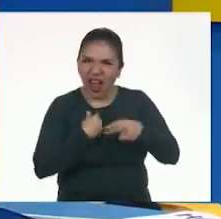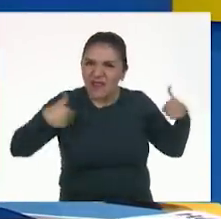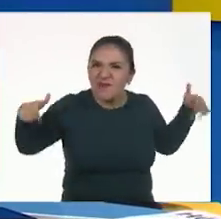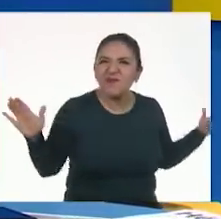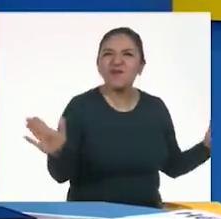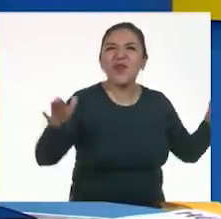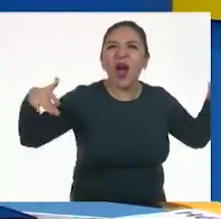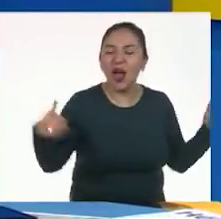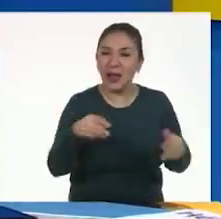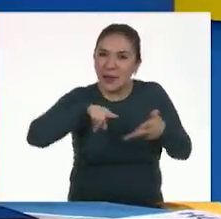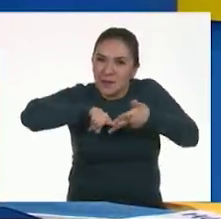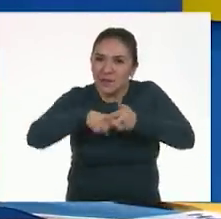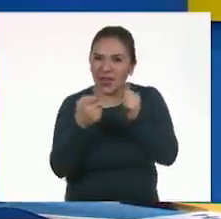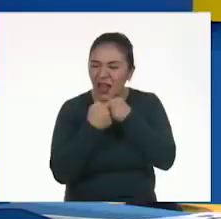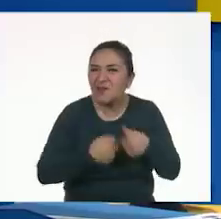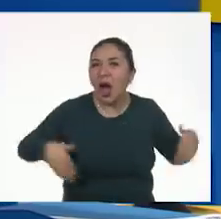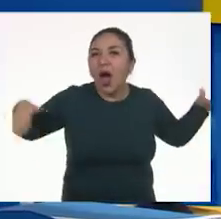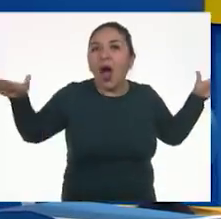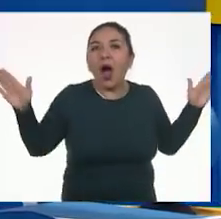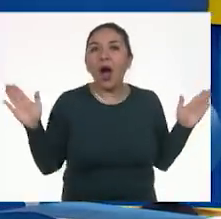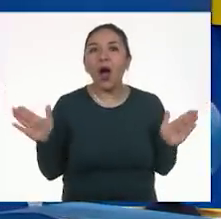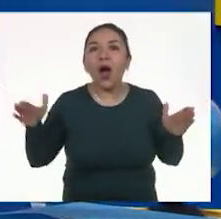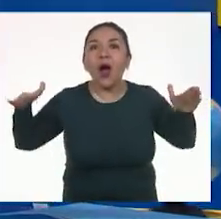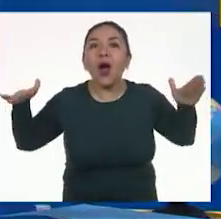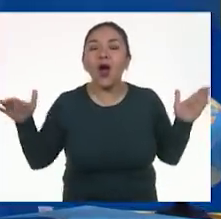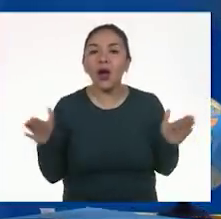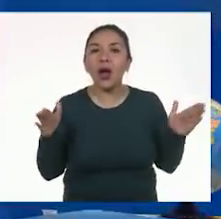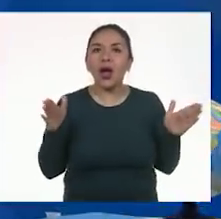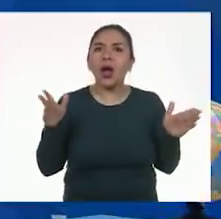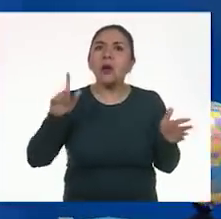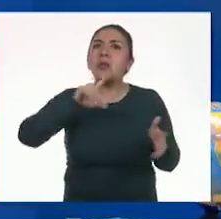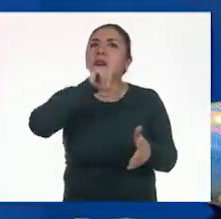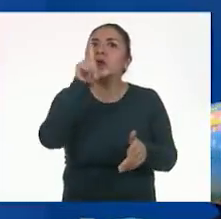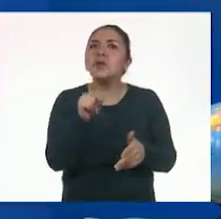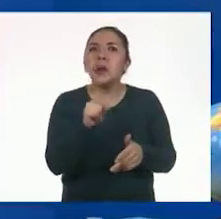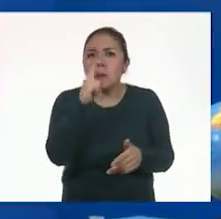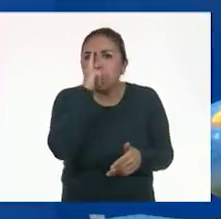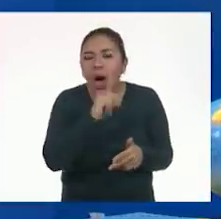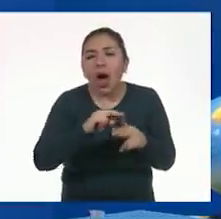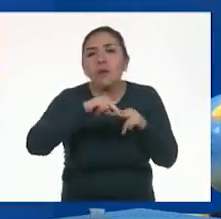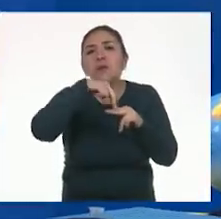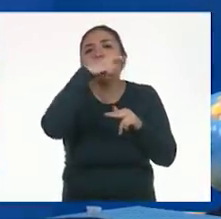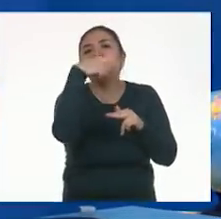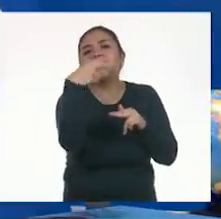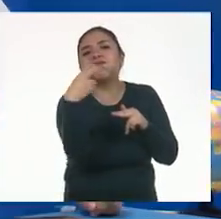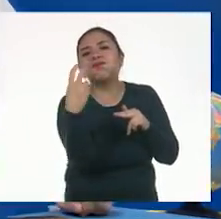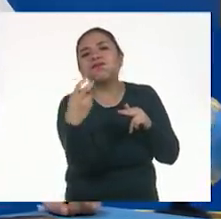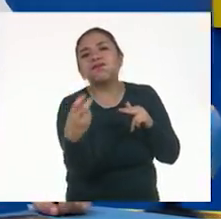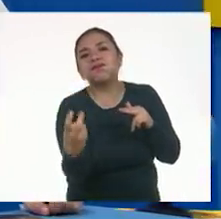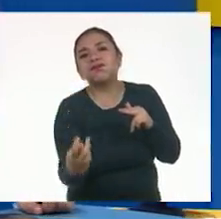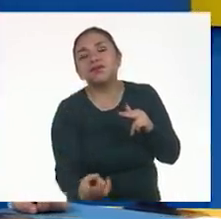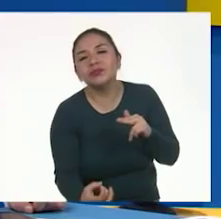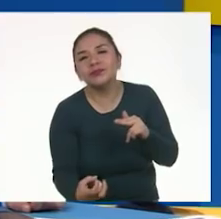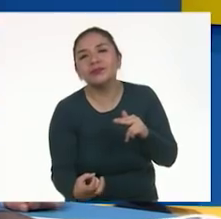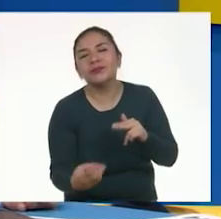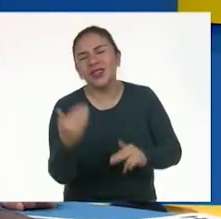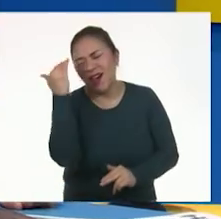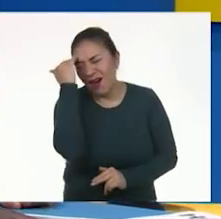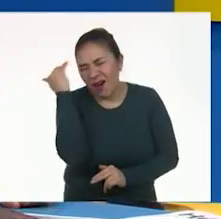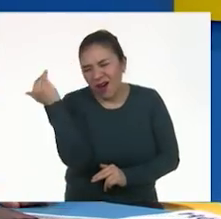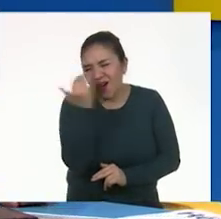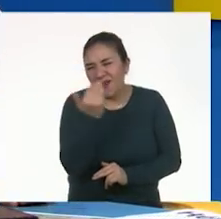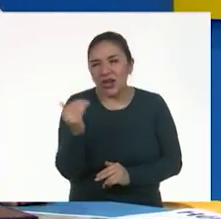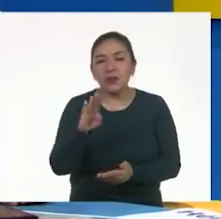el ala tendió imprudente, mas descendió de repente y horrible